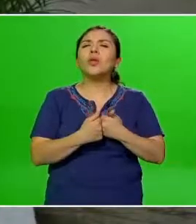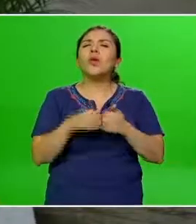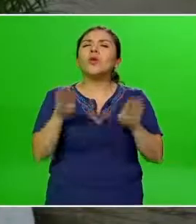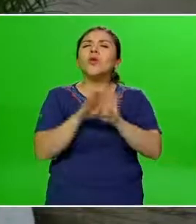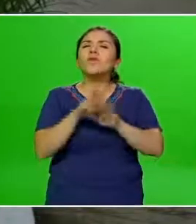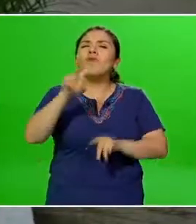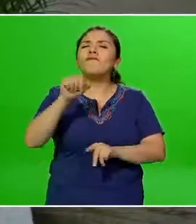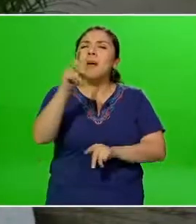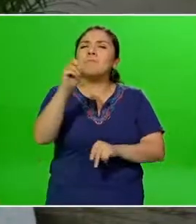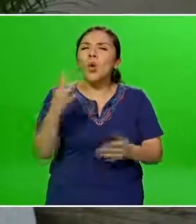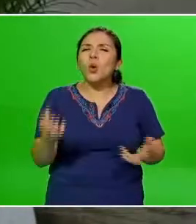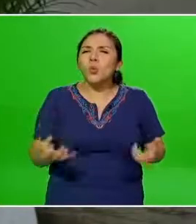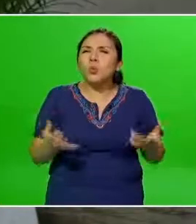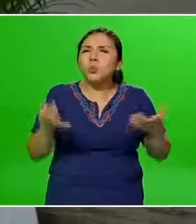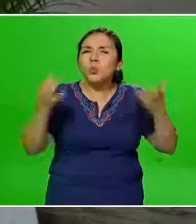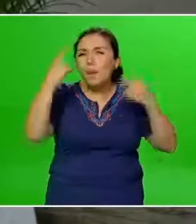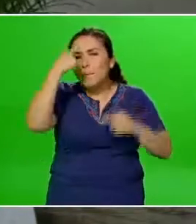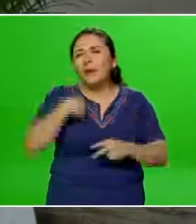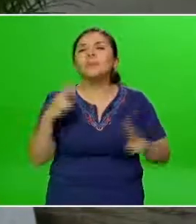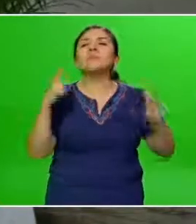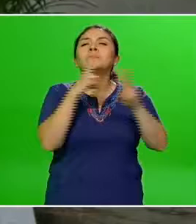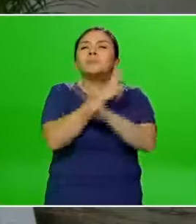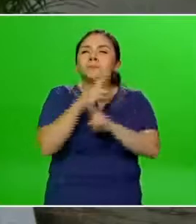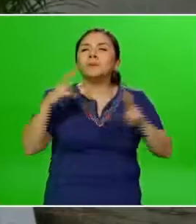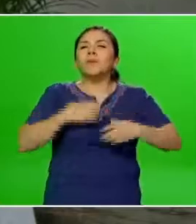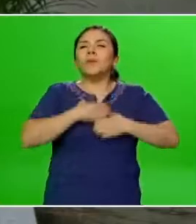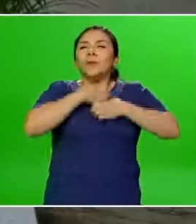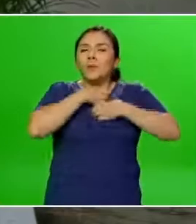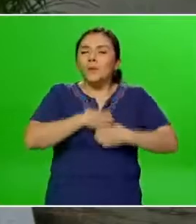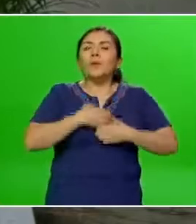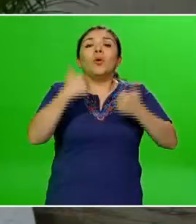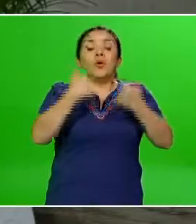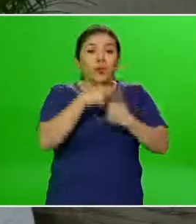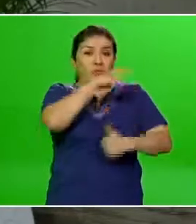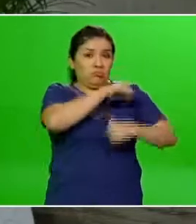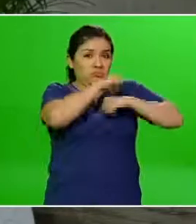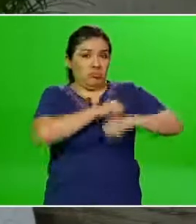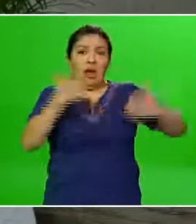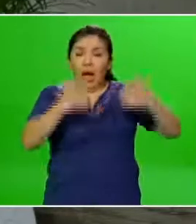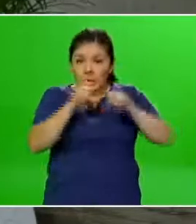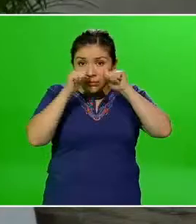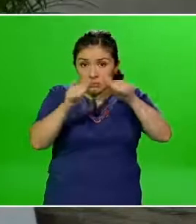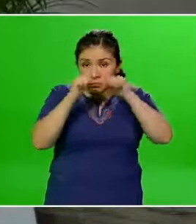sobre todo el tratamiento estuvo a cargo de servicios de salud.